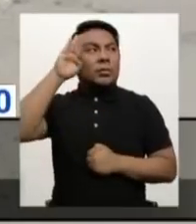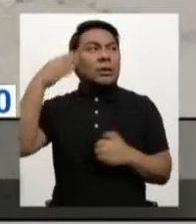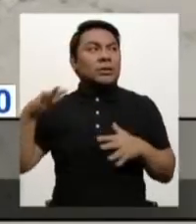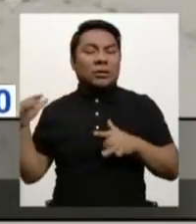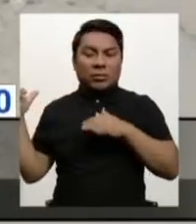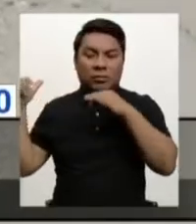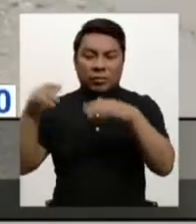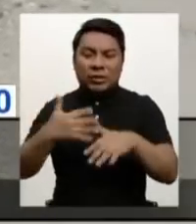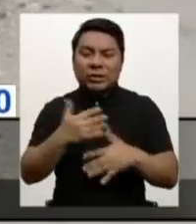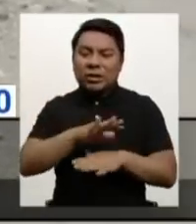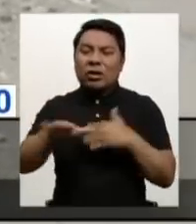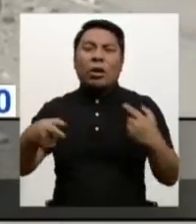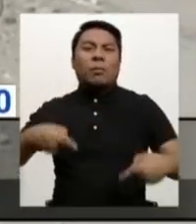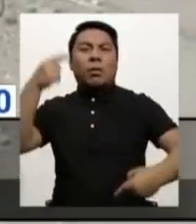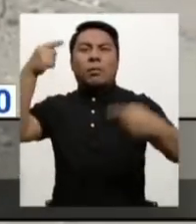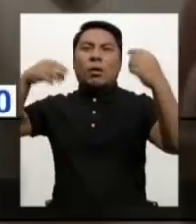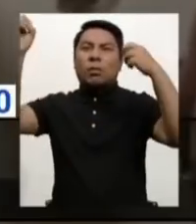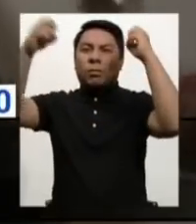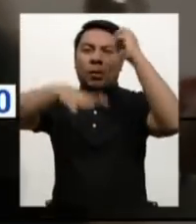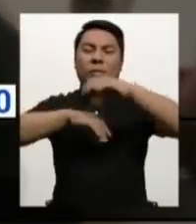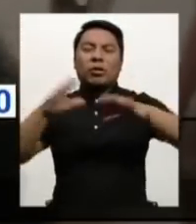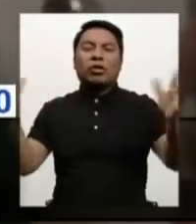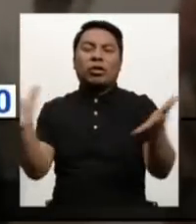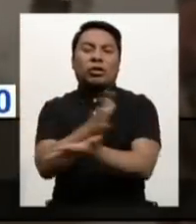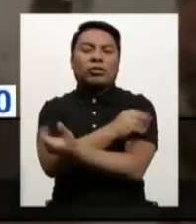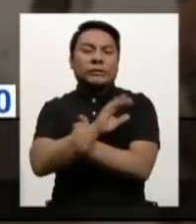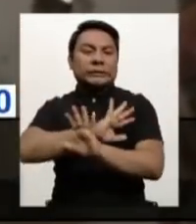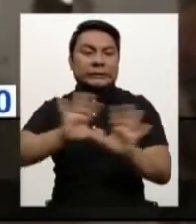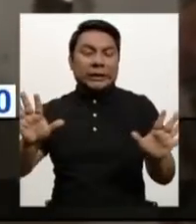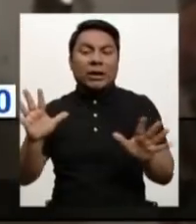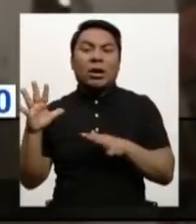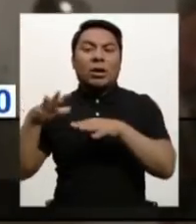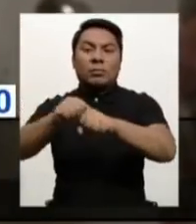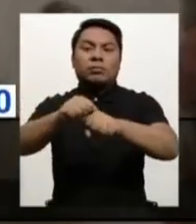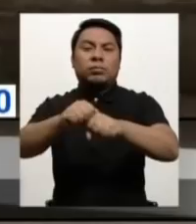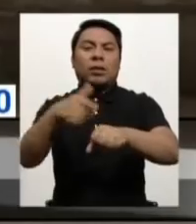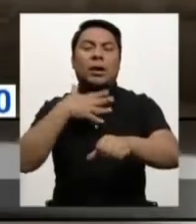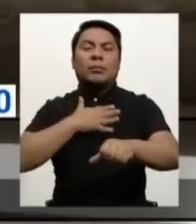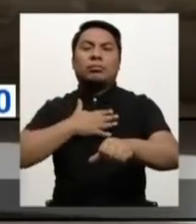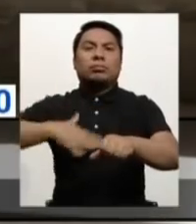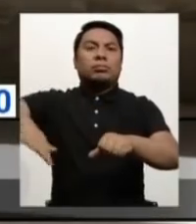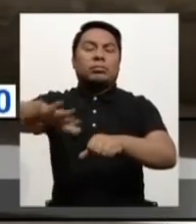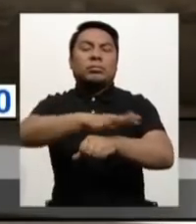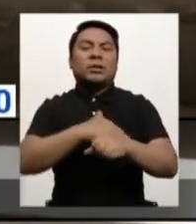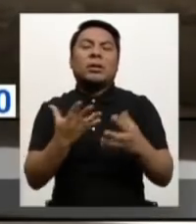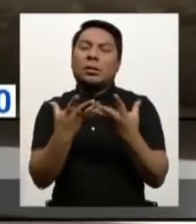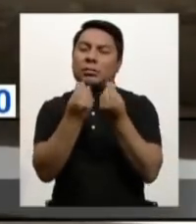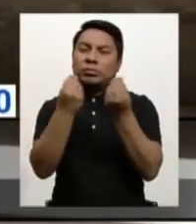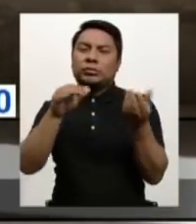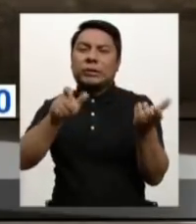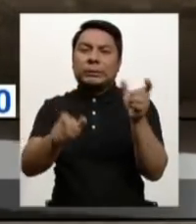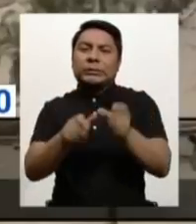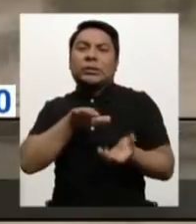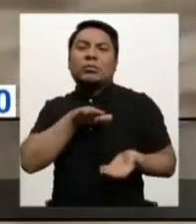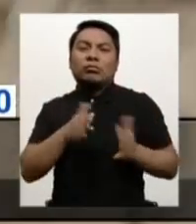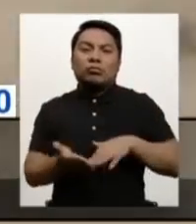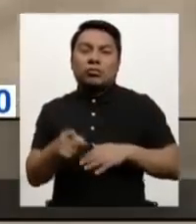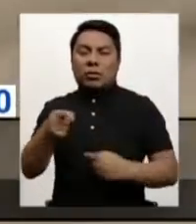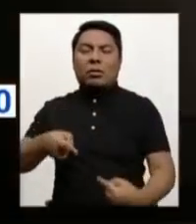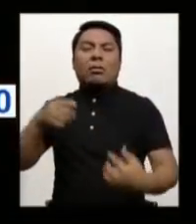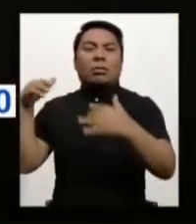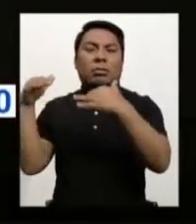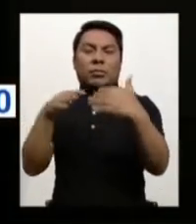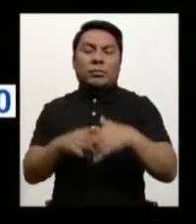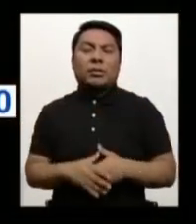los escombros producto de los enfrentamientos según el observatorio sirio de derechos humanos más de 3000 personas murieron en medio de la batalla corran un